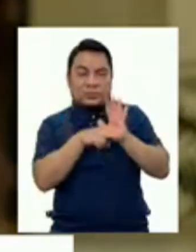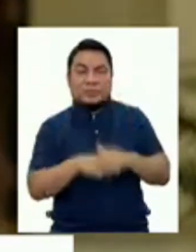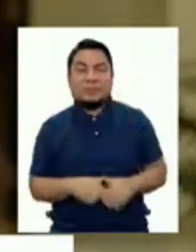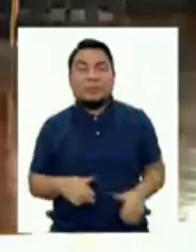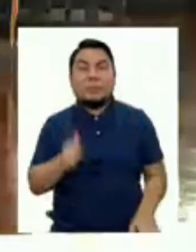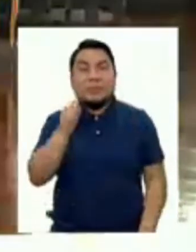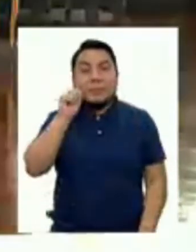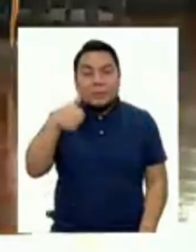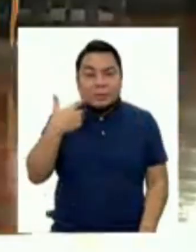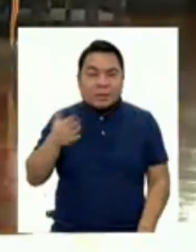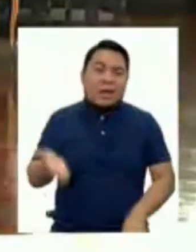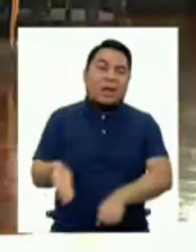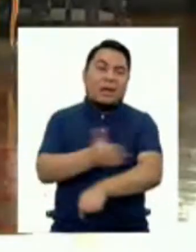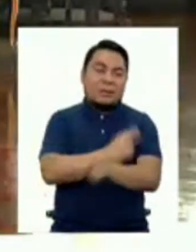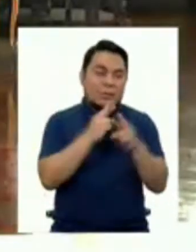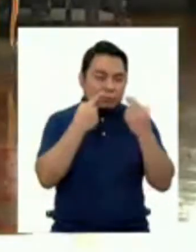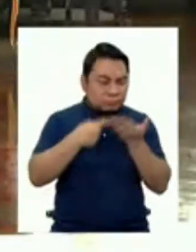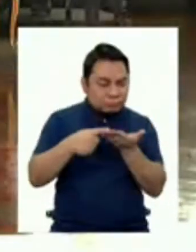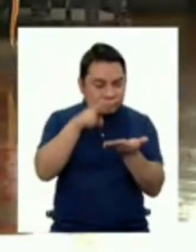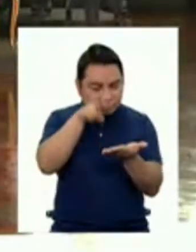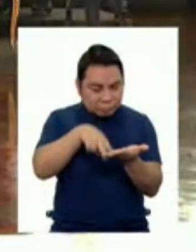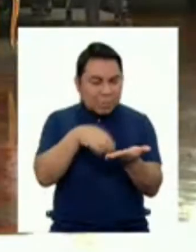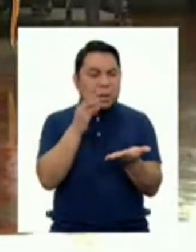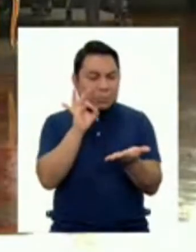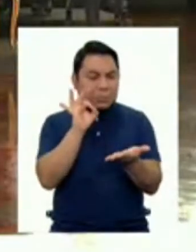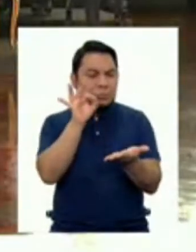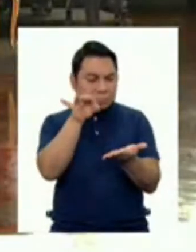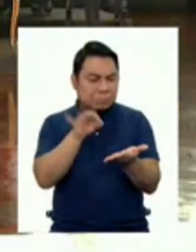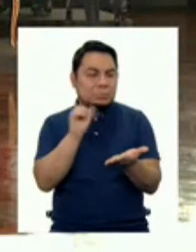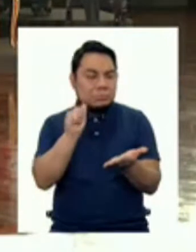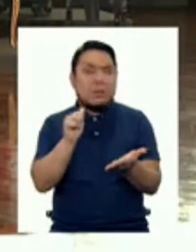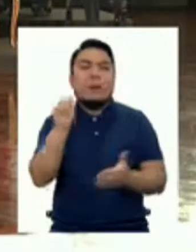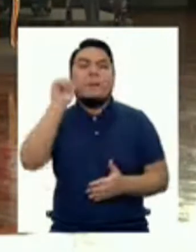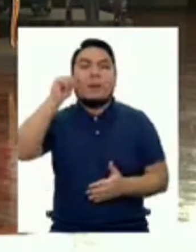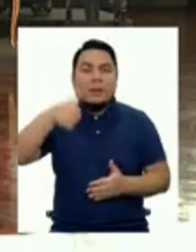la vimos, la evaluamos y está justo